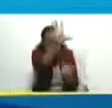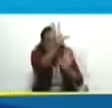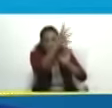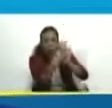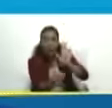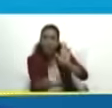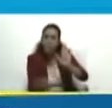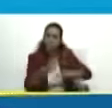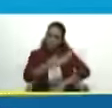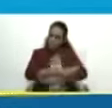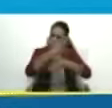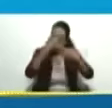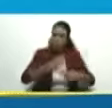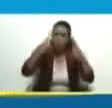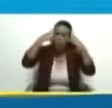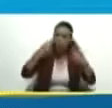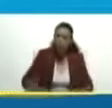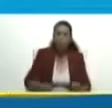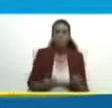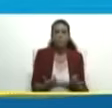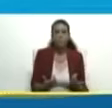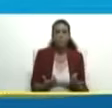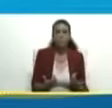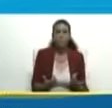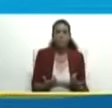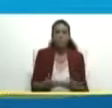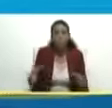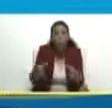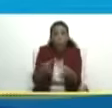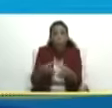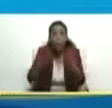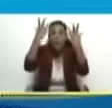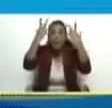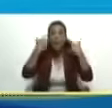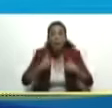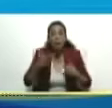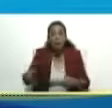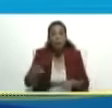ejemplo. A Ricardo Cisneros, dueño del Caracas, le digo.